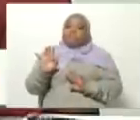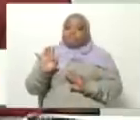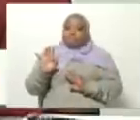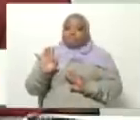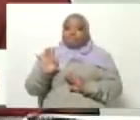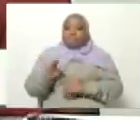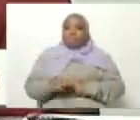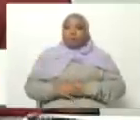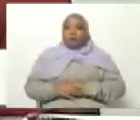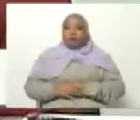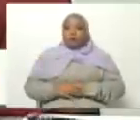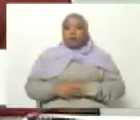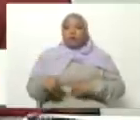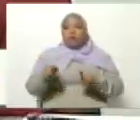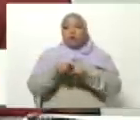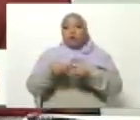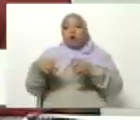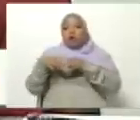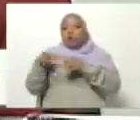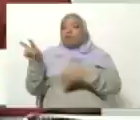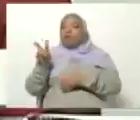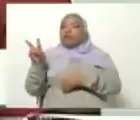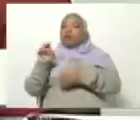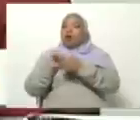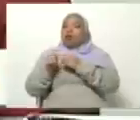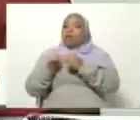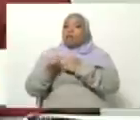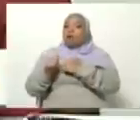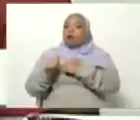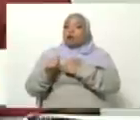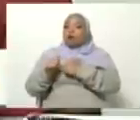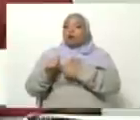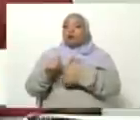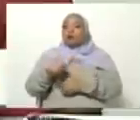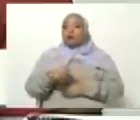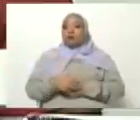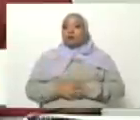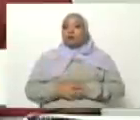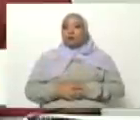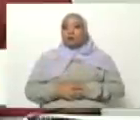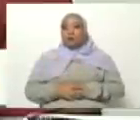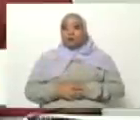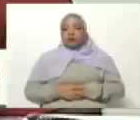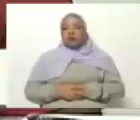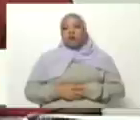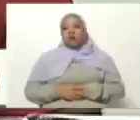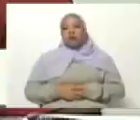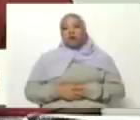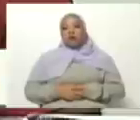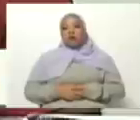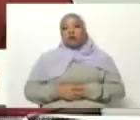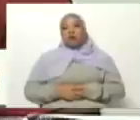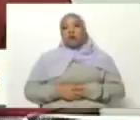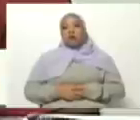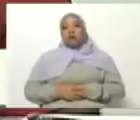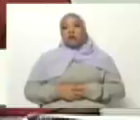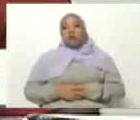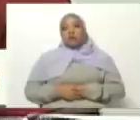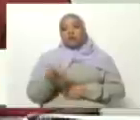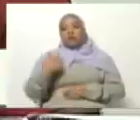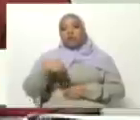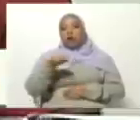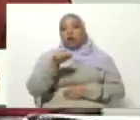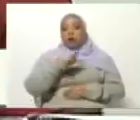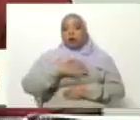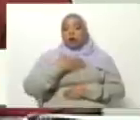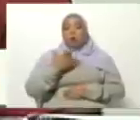Lo que le hicieron al equipo de básquetbol para que no fuese a Canadá. El gobierno del irresponsable Trudeau le negó la visa